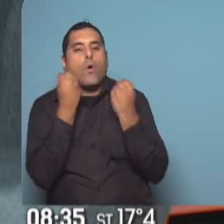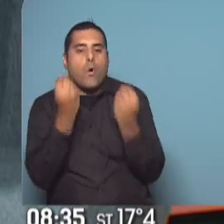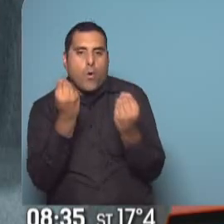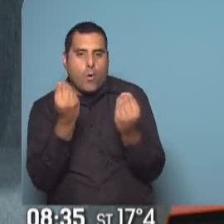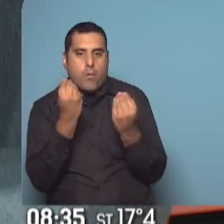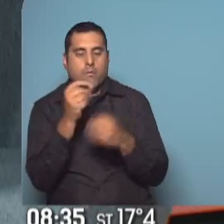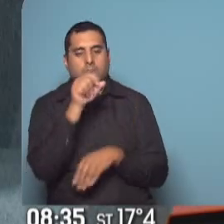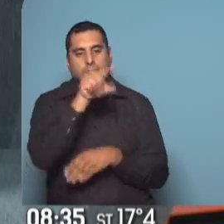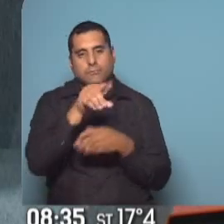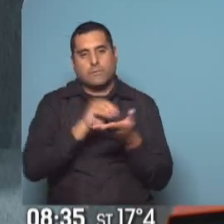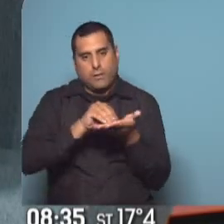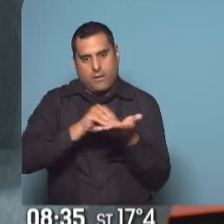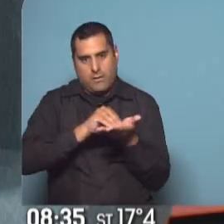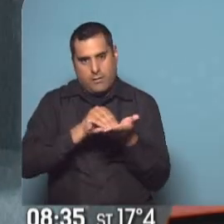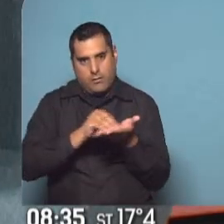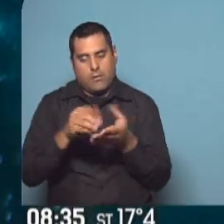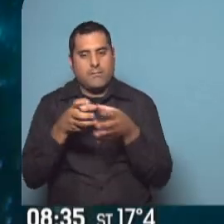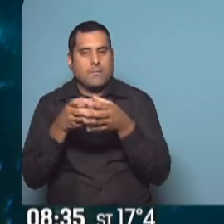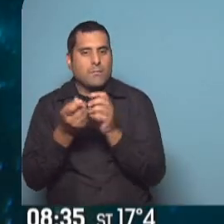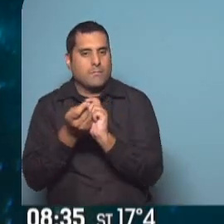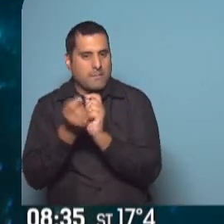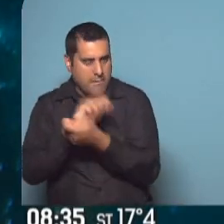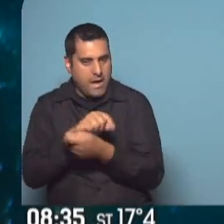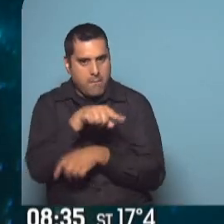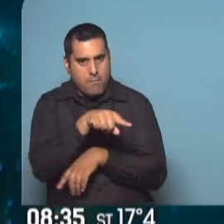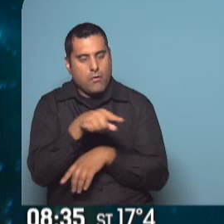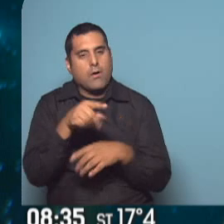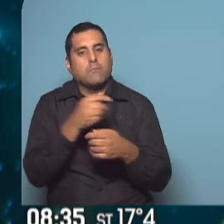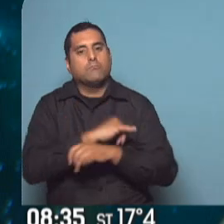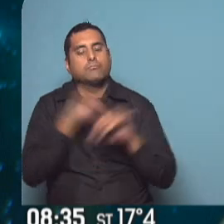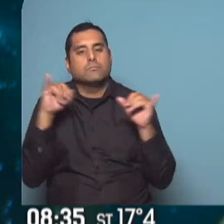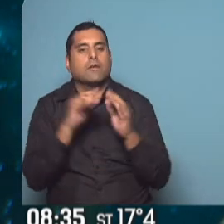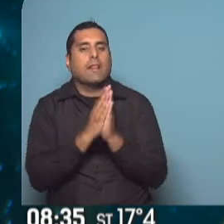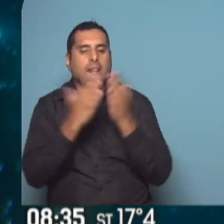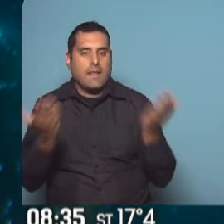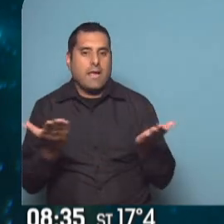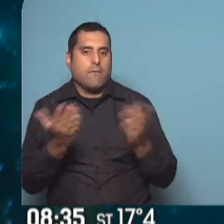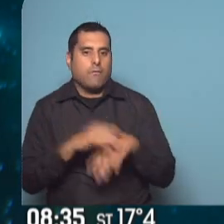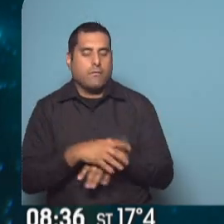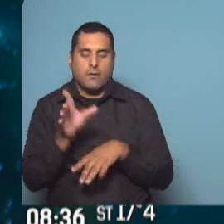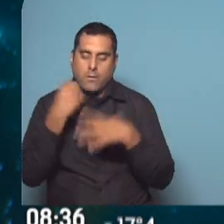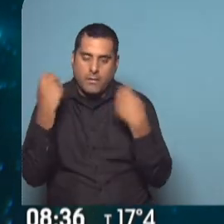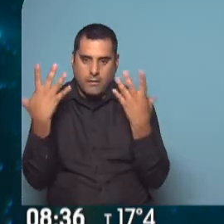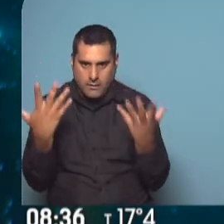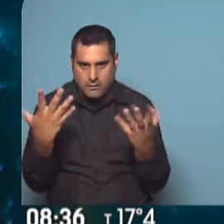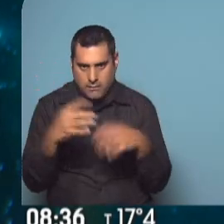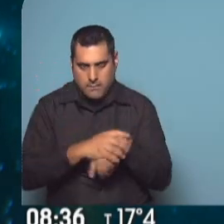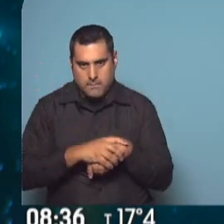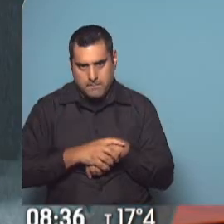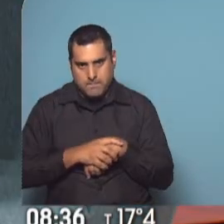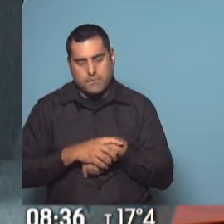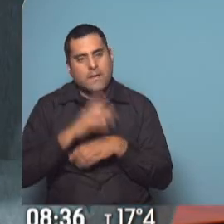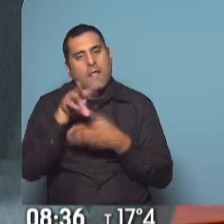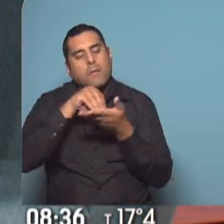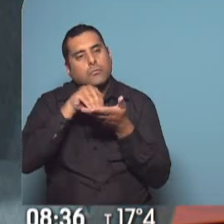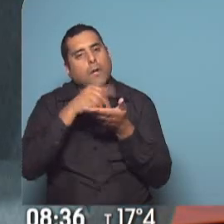legislador porteño josé luís acevedo que publicó un libro es justamente haciendo una investigación al respecto buenos días grandes de vegetales gracias por el diputado